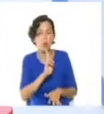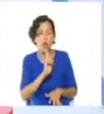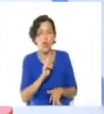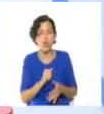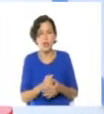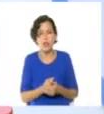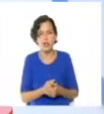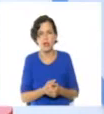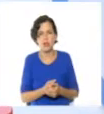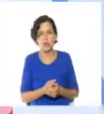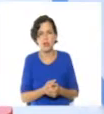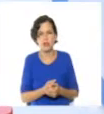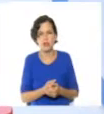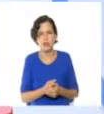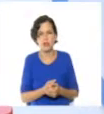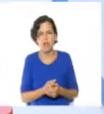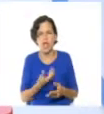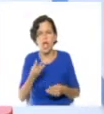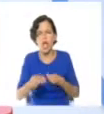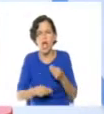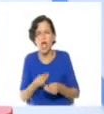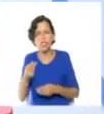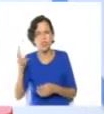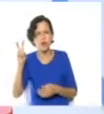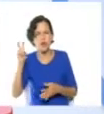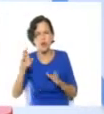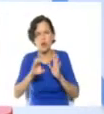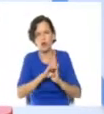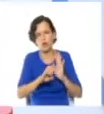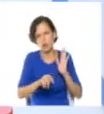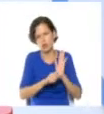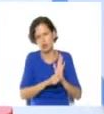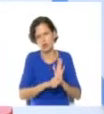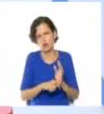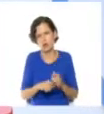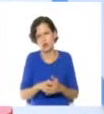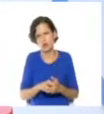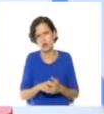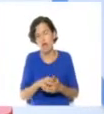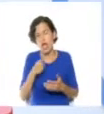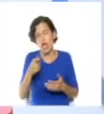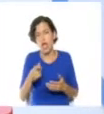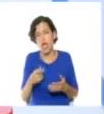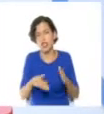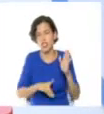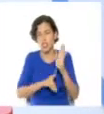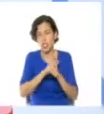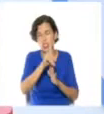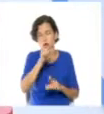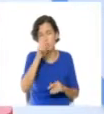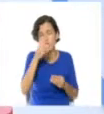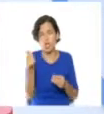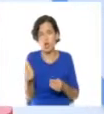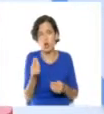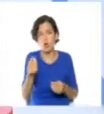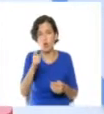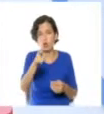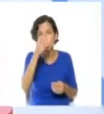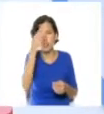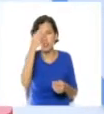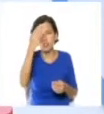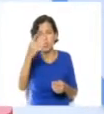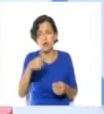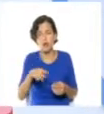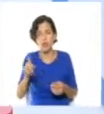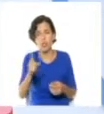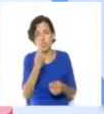Simón Bolívar, promulga un nuevo texto constitucional. Obviamente aquí se desarrolla, como ustedes saben, queridos compañeros, y los que